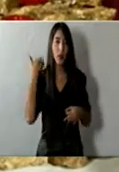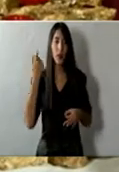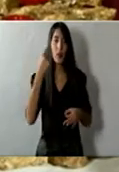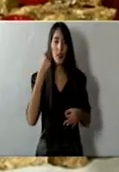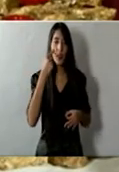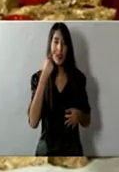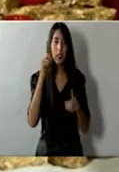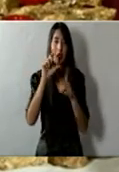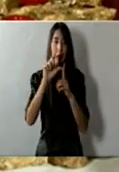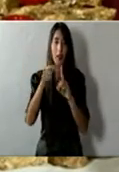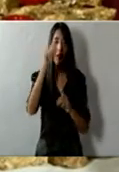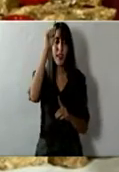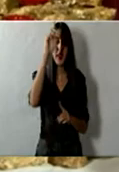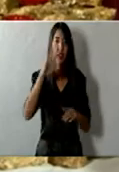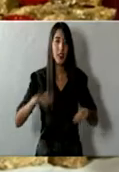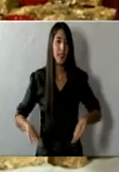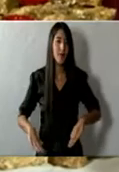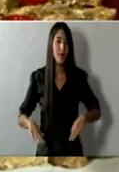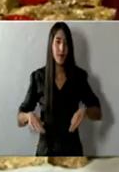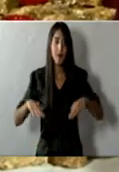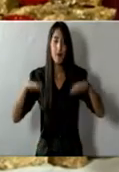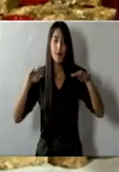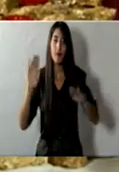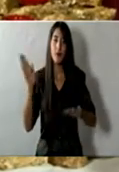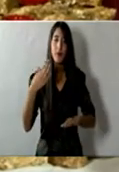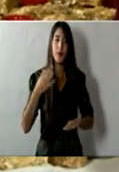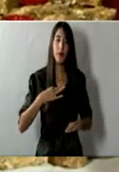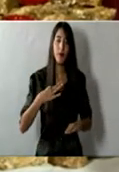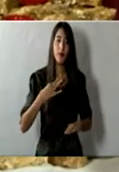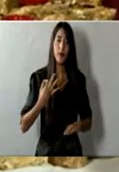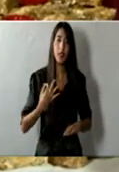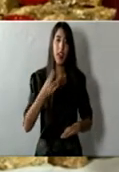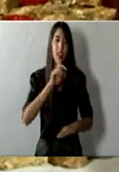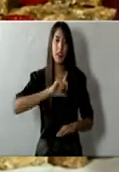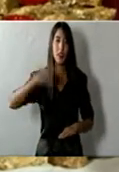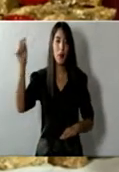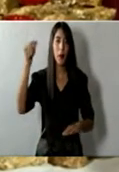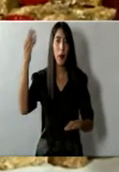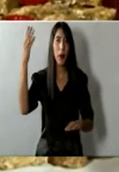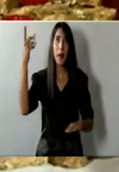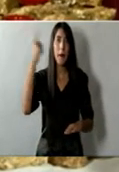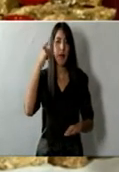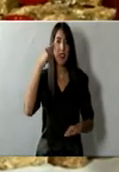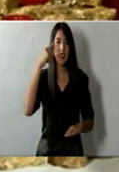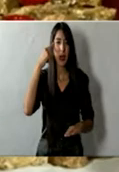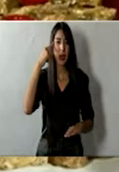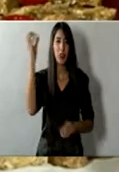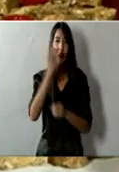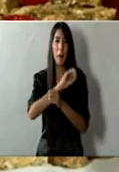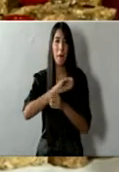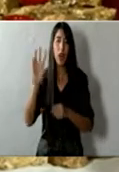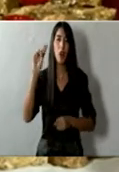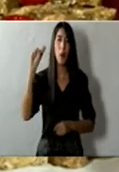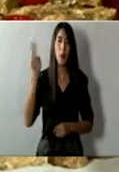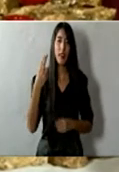palabra, ese pan llenó toda mi vida y se fue los malos pensamientos, se fue la depresión, se fue la